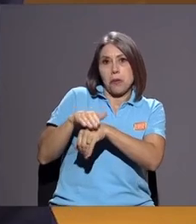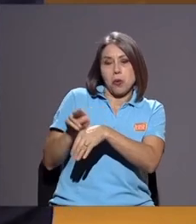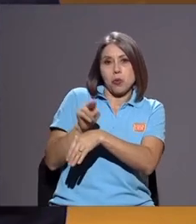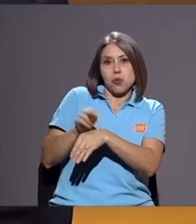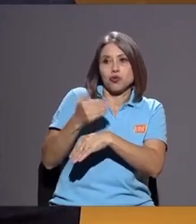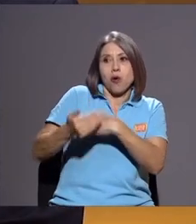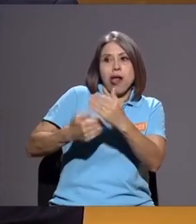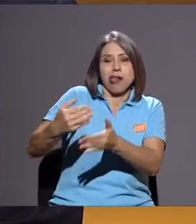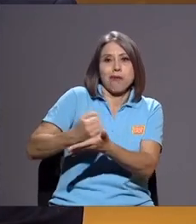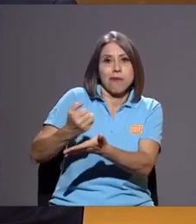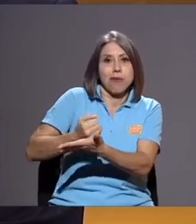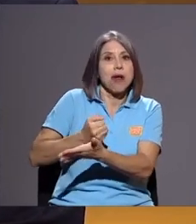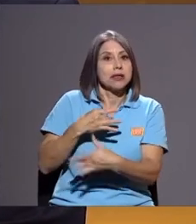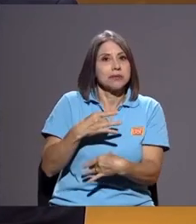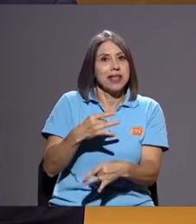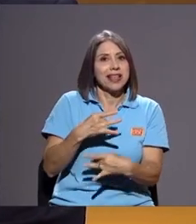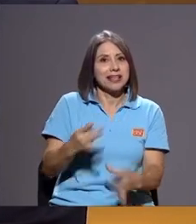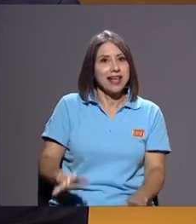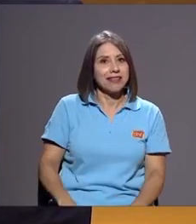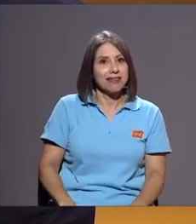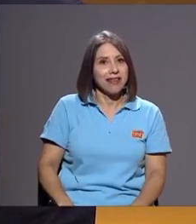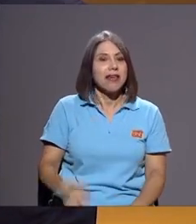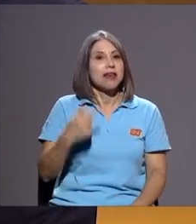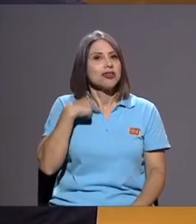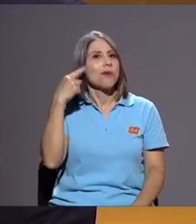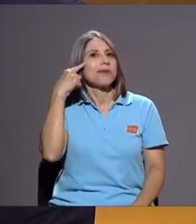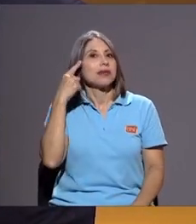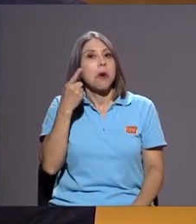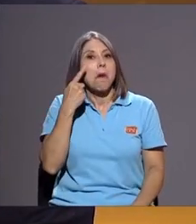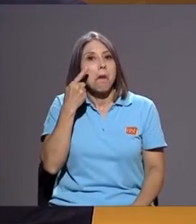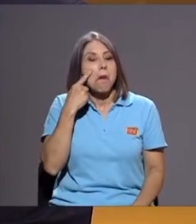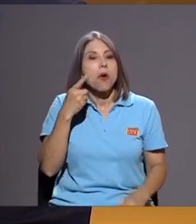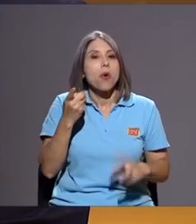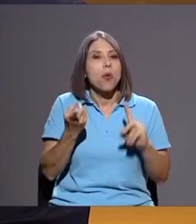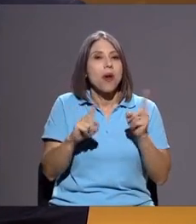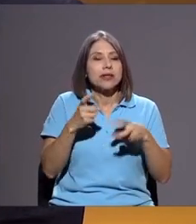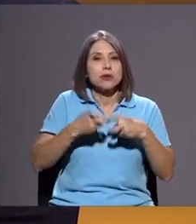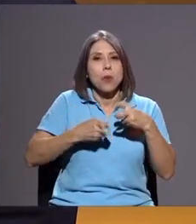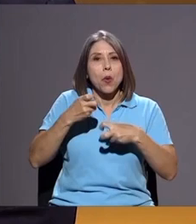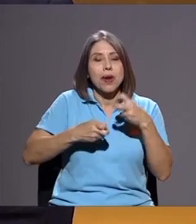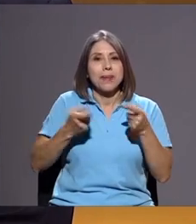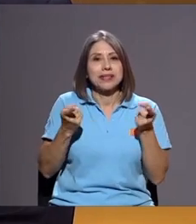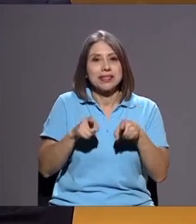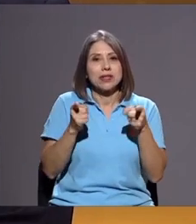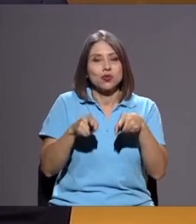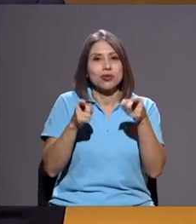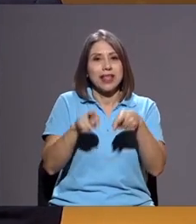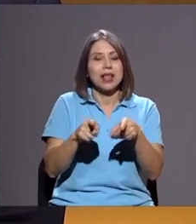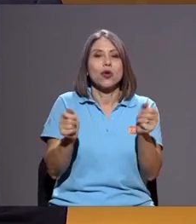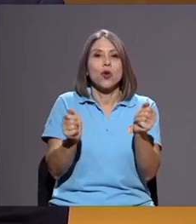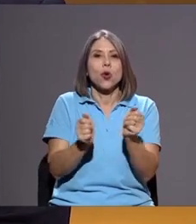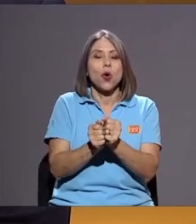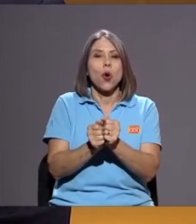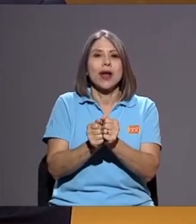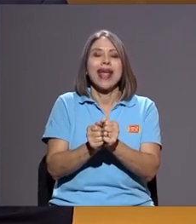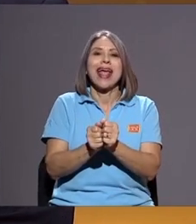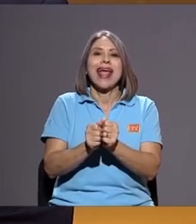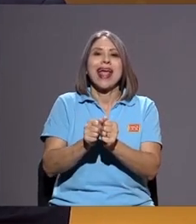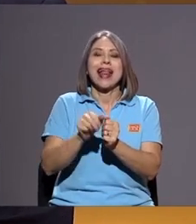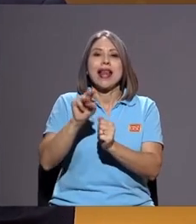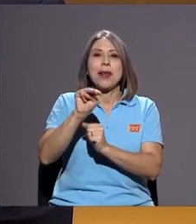yo creo que habrá que ver qué es lo que pienso cuáles son los problemas que están sucediendo en con el megapuerto en limón